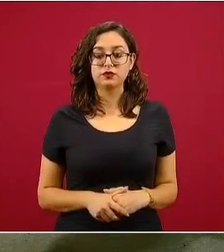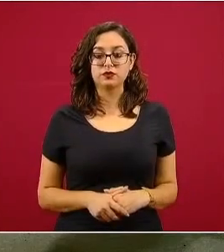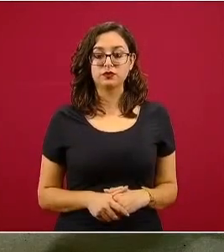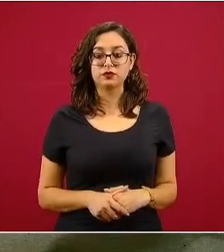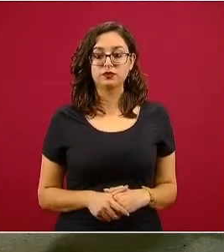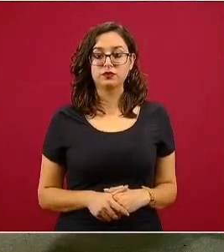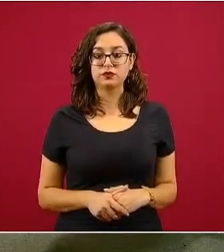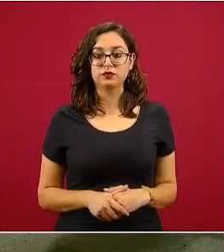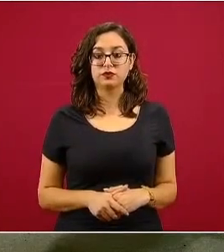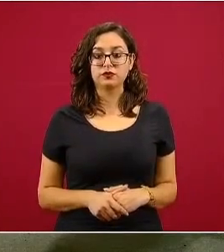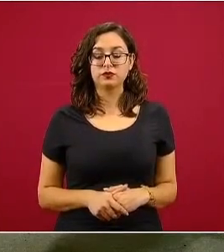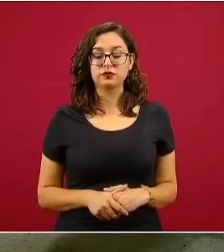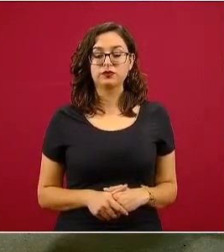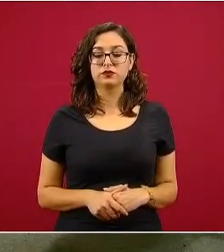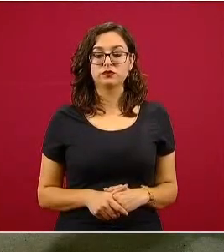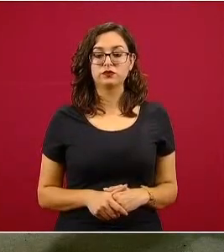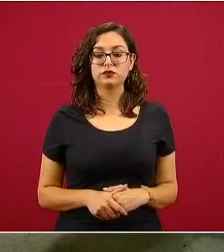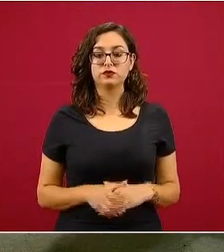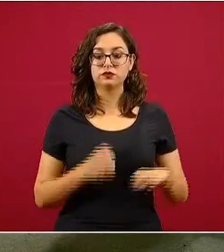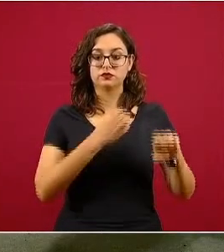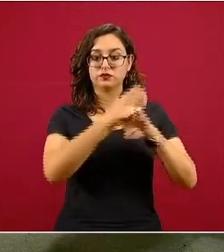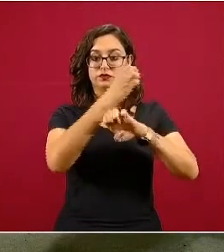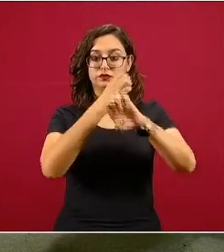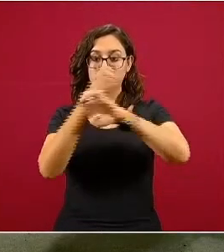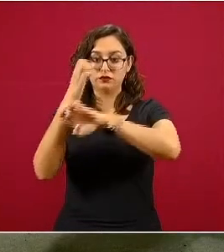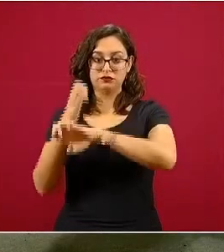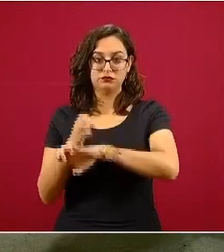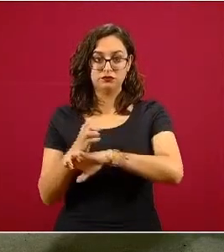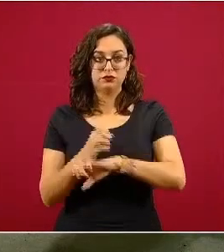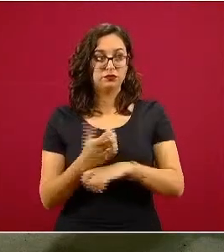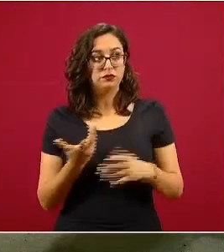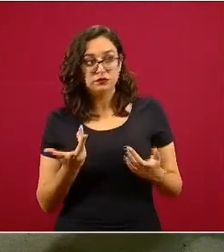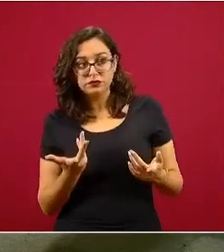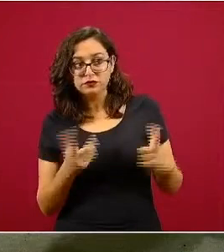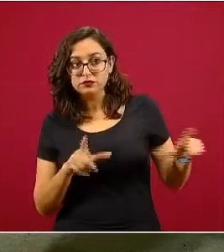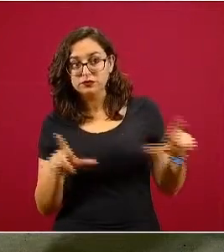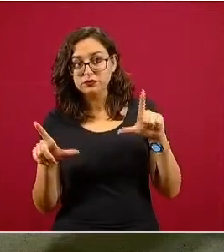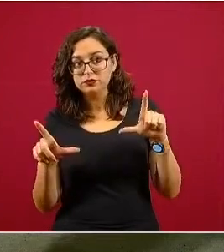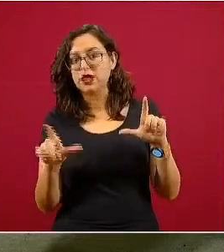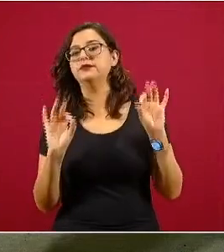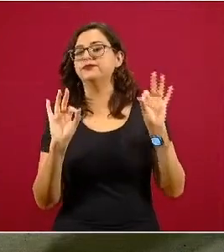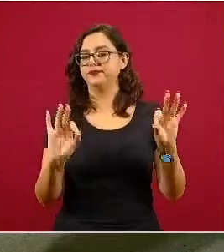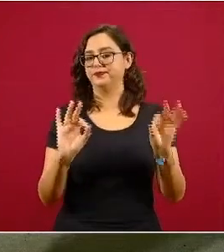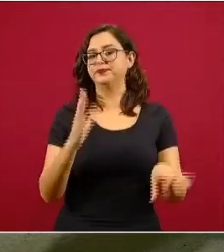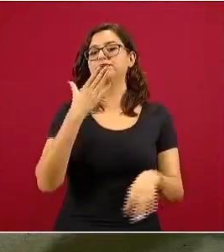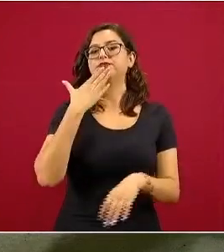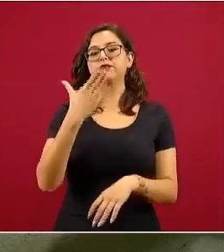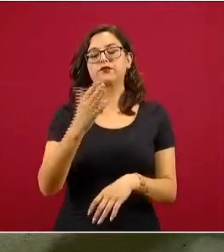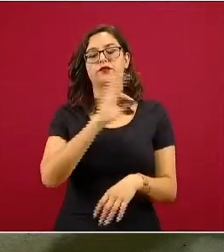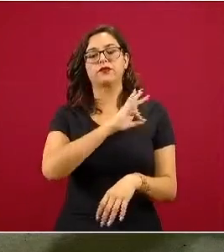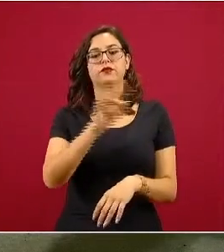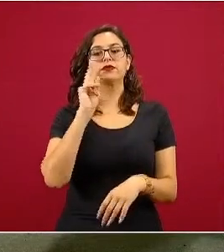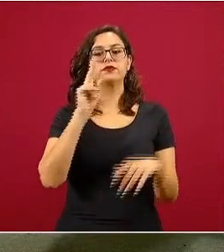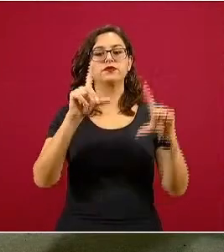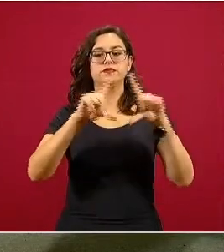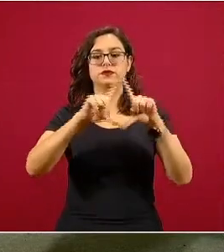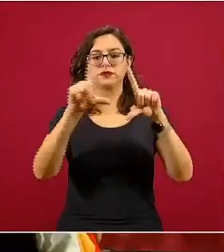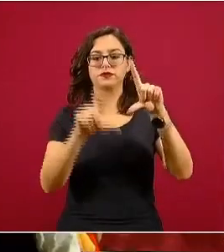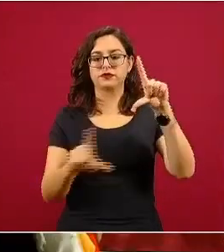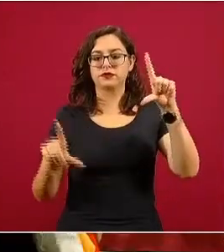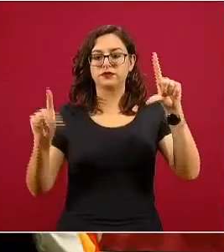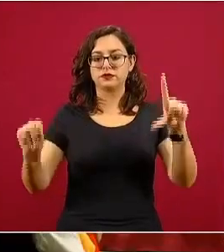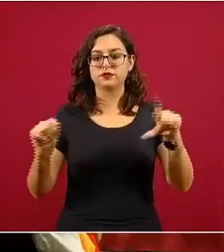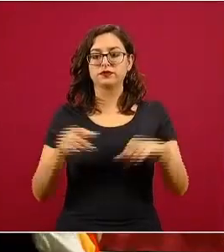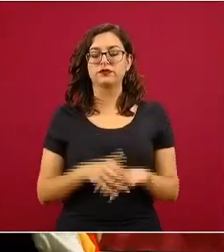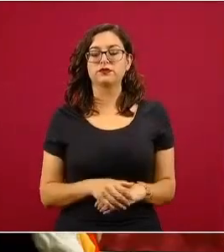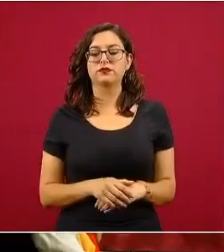Presentaríamos las de las entidades. Muy bien. Entonces, aquí tenemos lógicamente el mapa nacional en donde